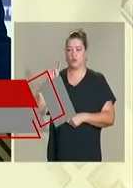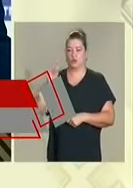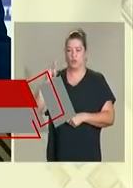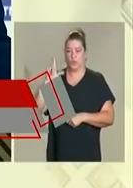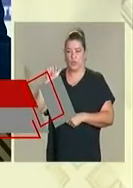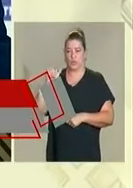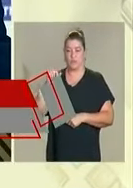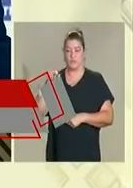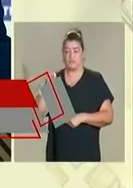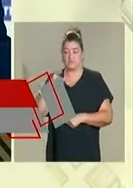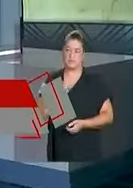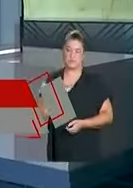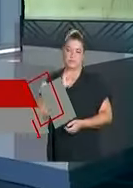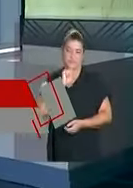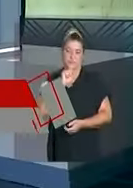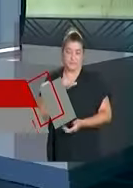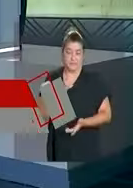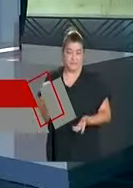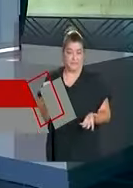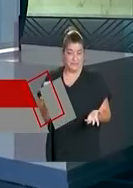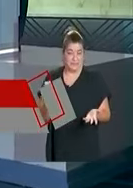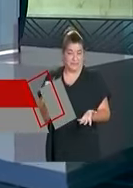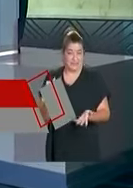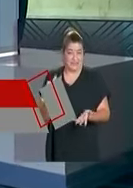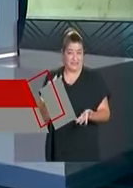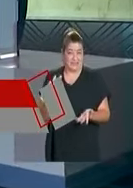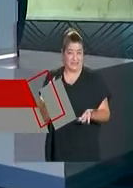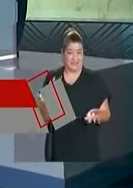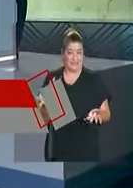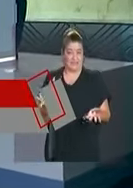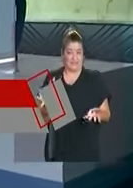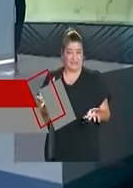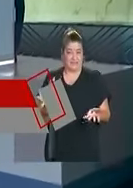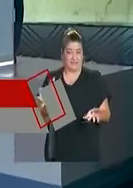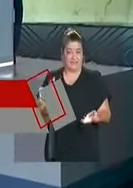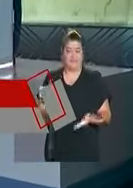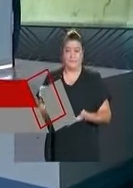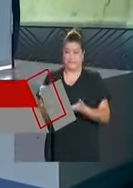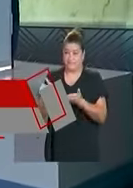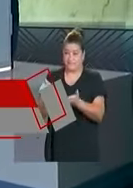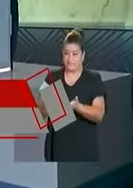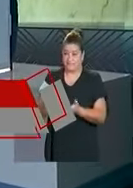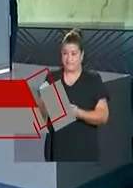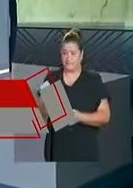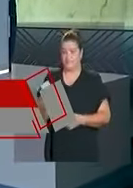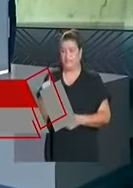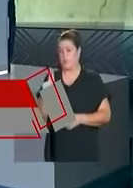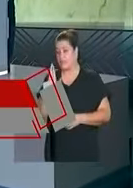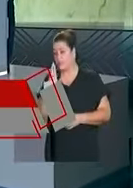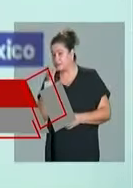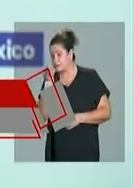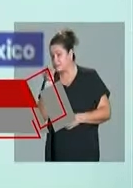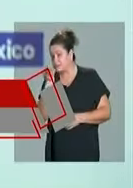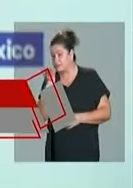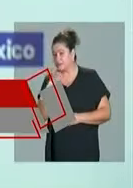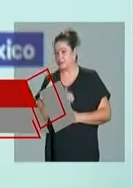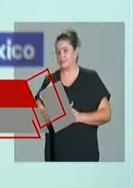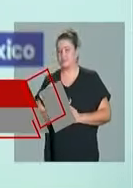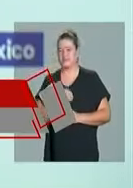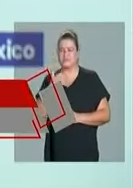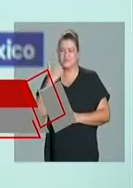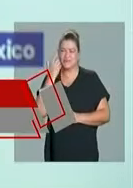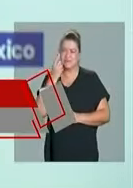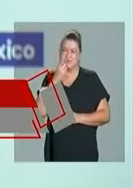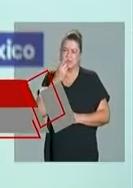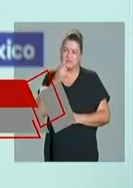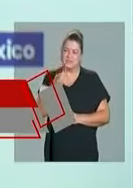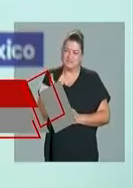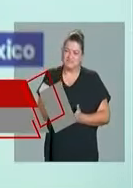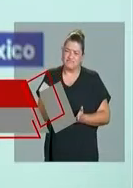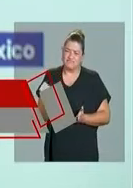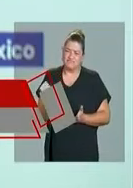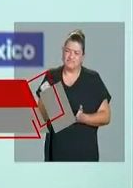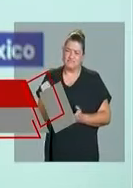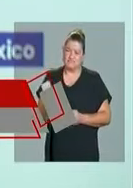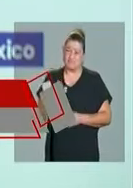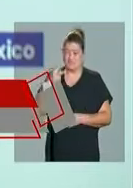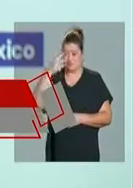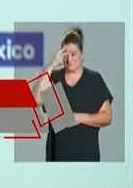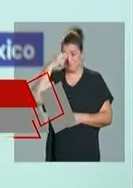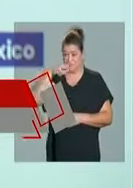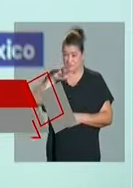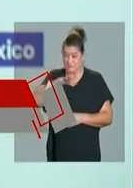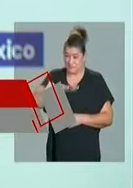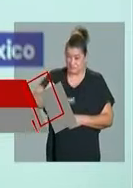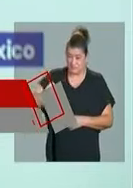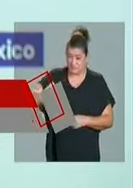escuchado de sus declaraciones, y eso nos hace sentir que vamos en el rumbo correcto, porque nos sentamos a platicar con